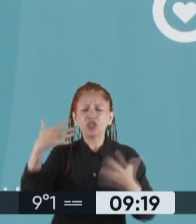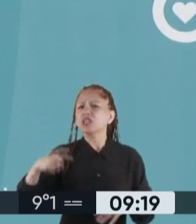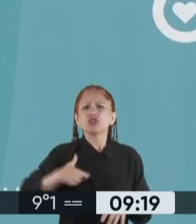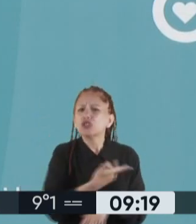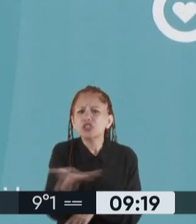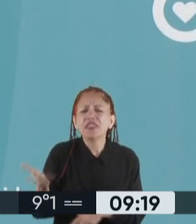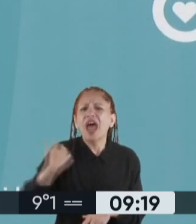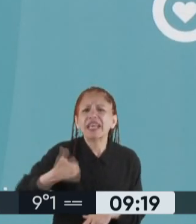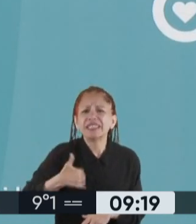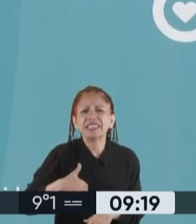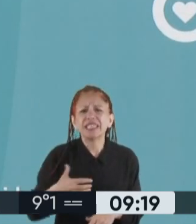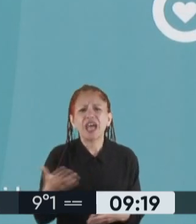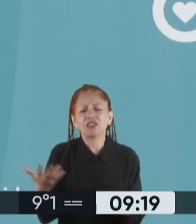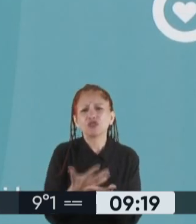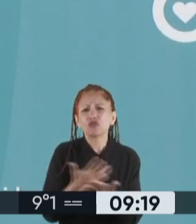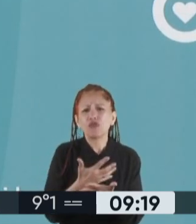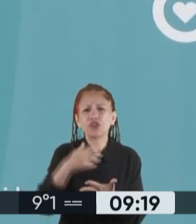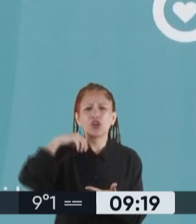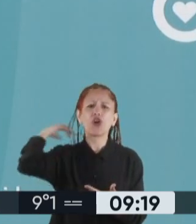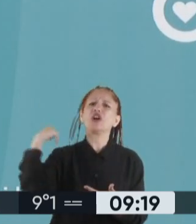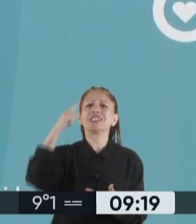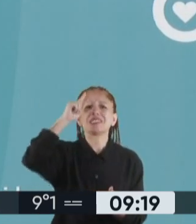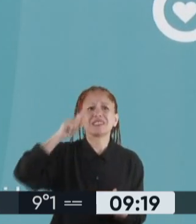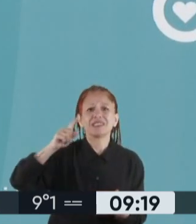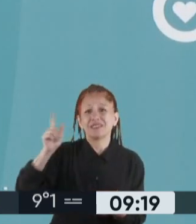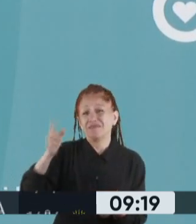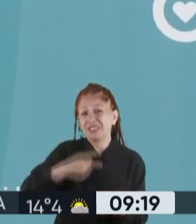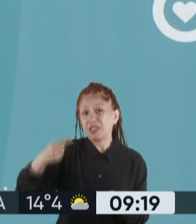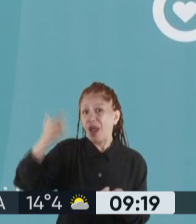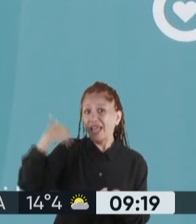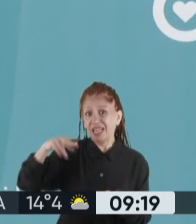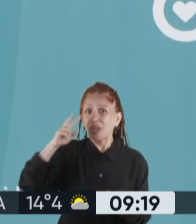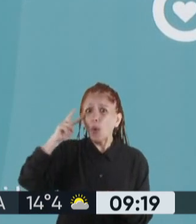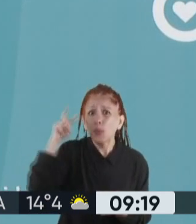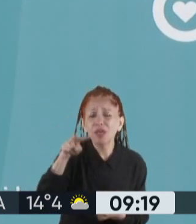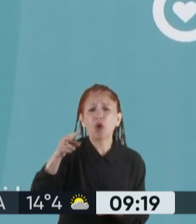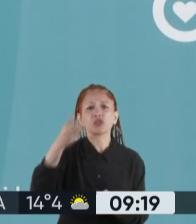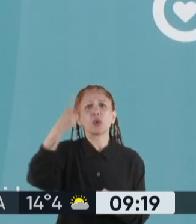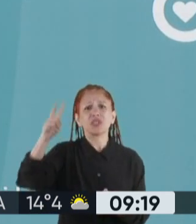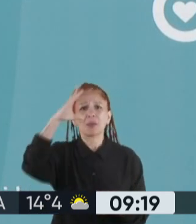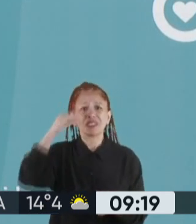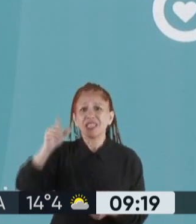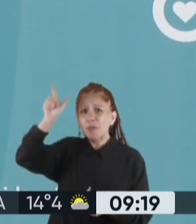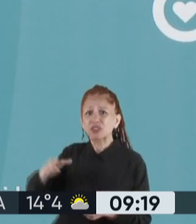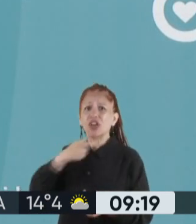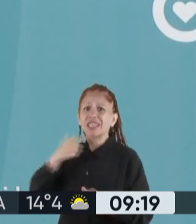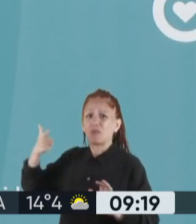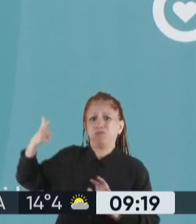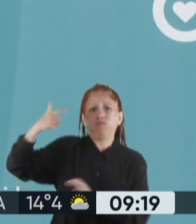sociedad argentina sufrió hace unas semanas atrás el intento de magnicidio de la vicepresidenta de la Nación, que